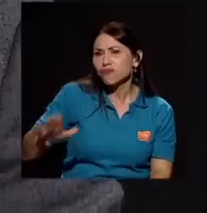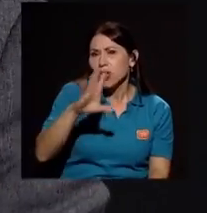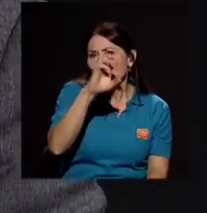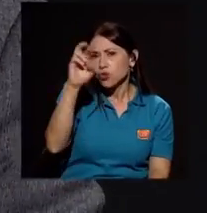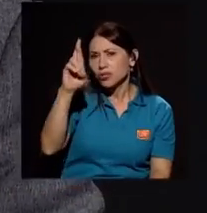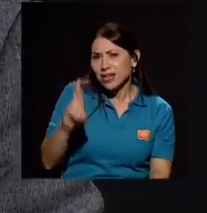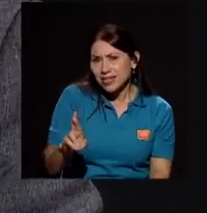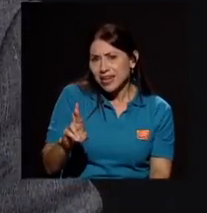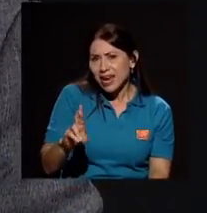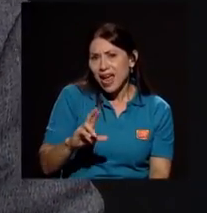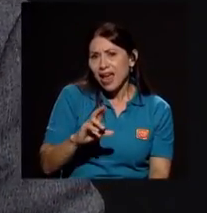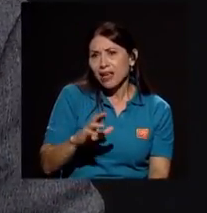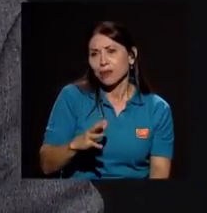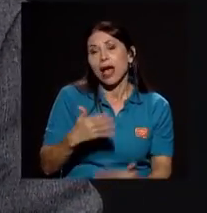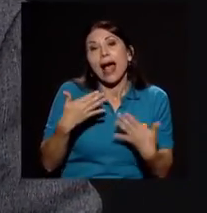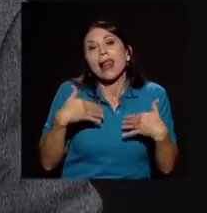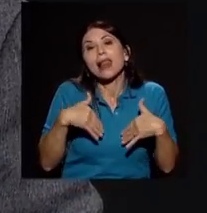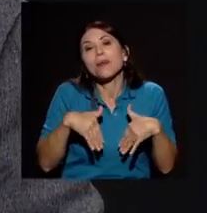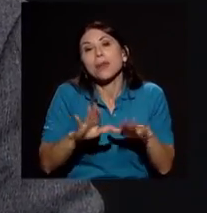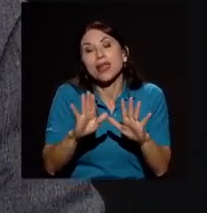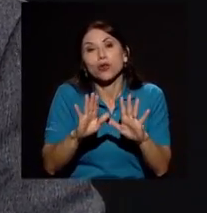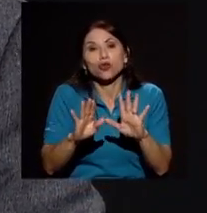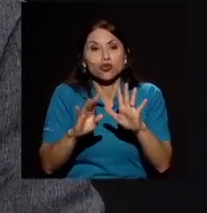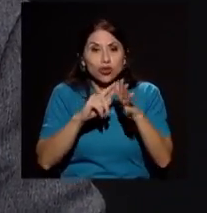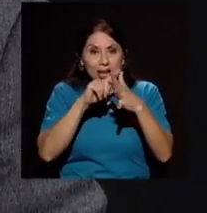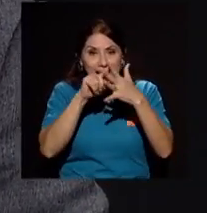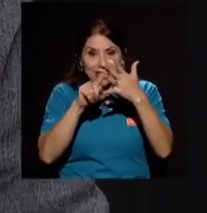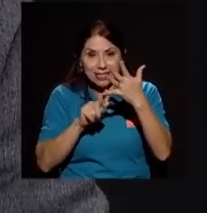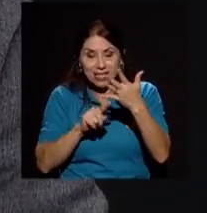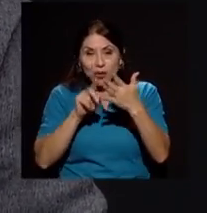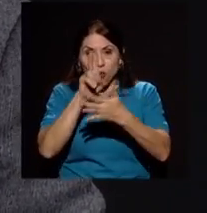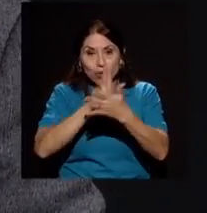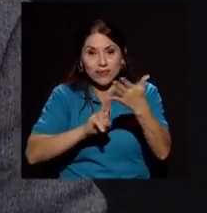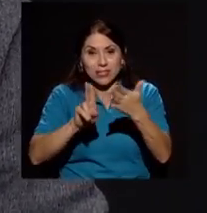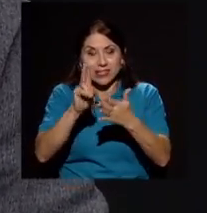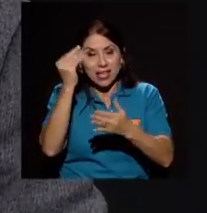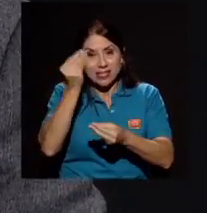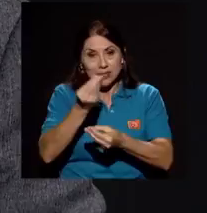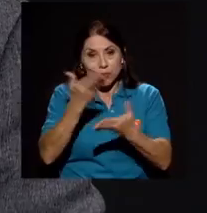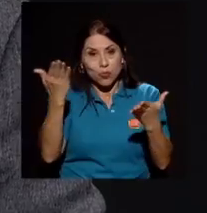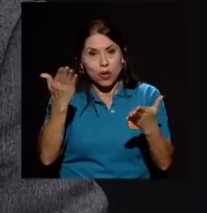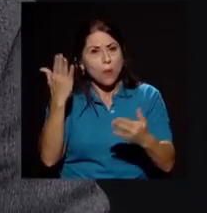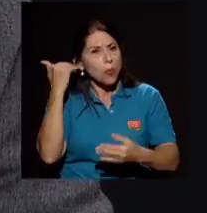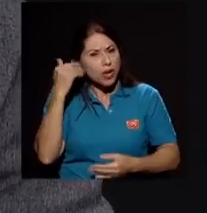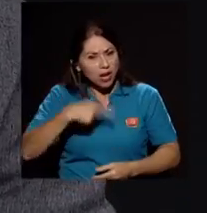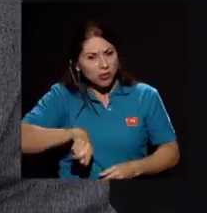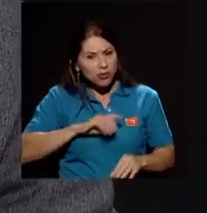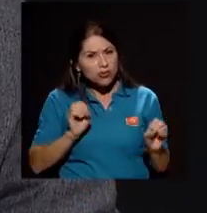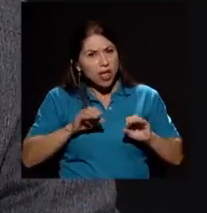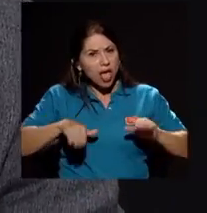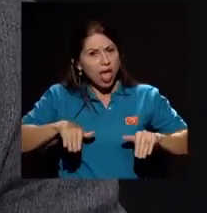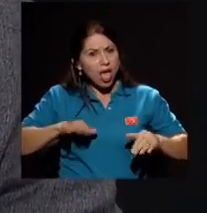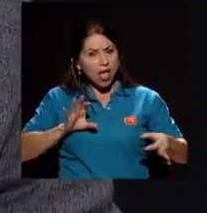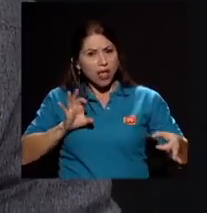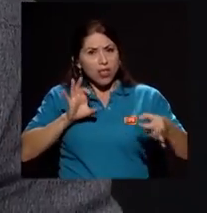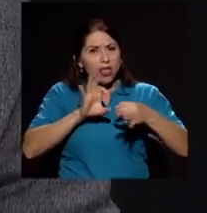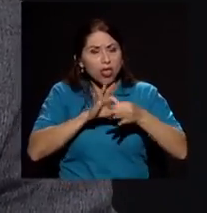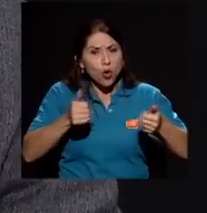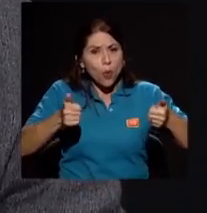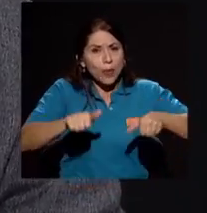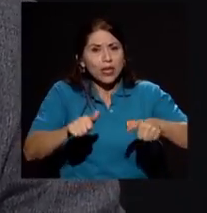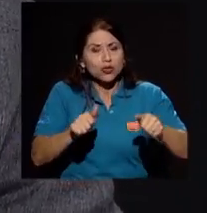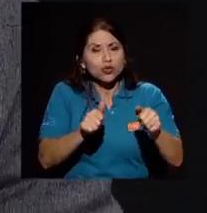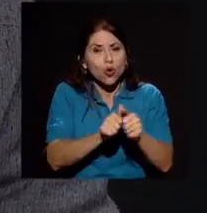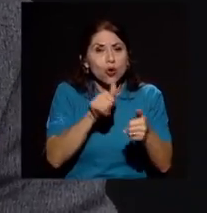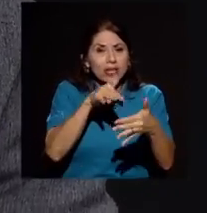menos las 45 universidades estatales que tenemos convenios con los colegios técnicos para que los muchachos este caso